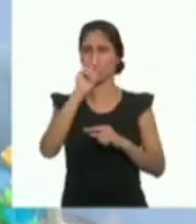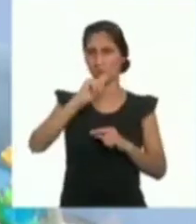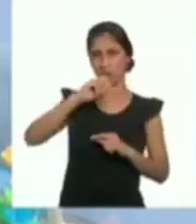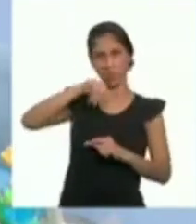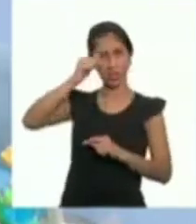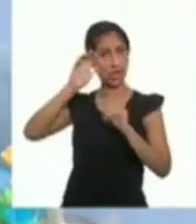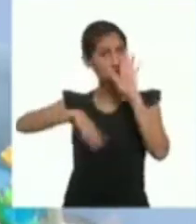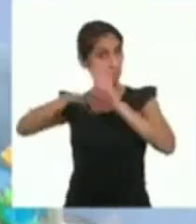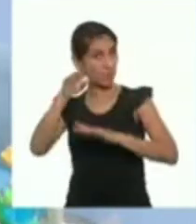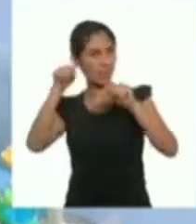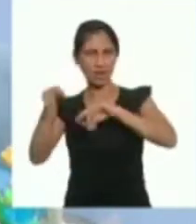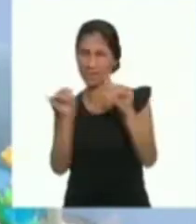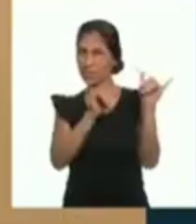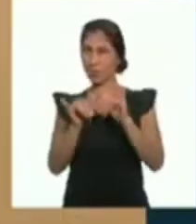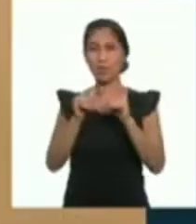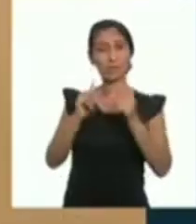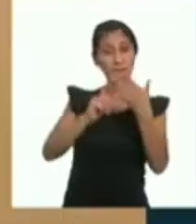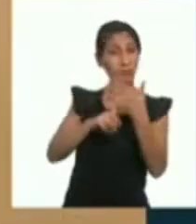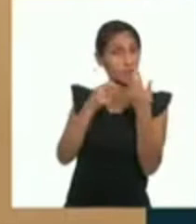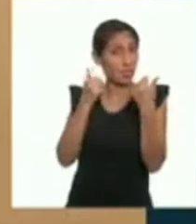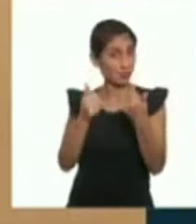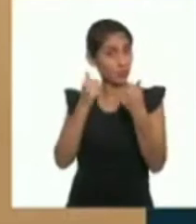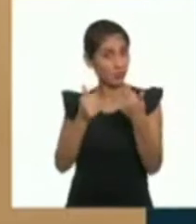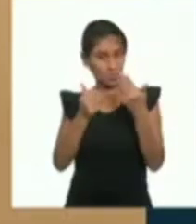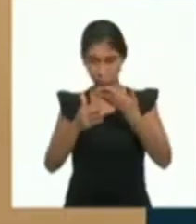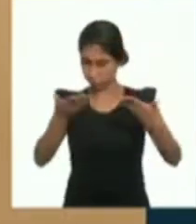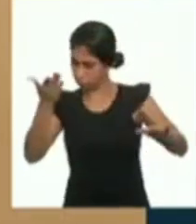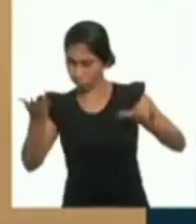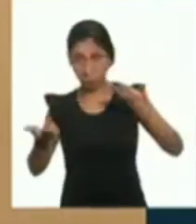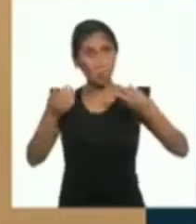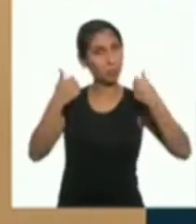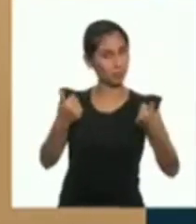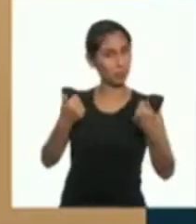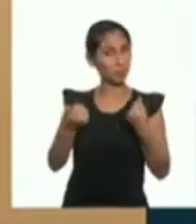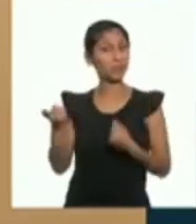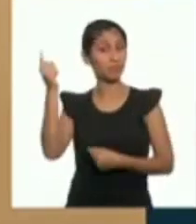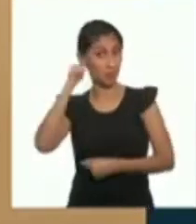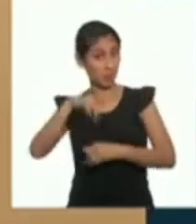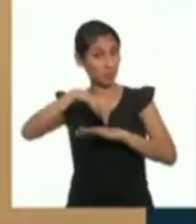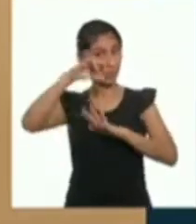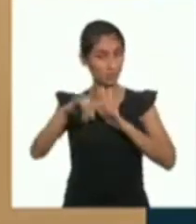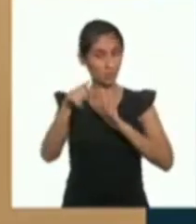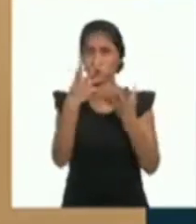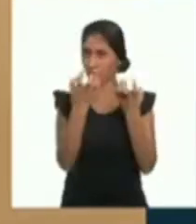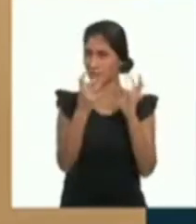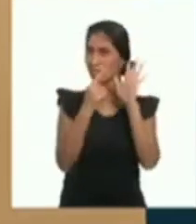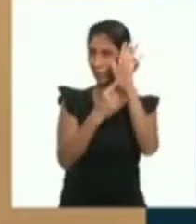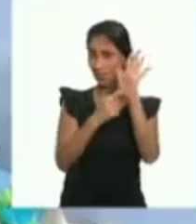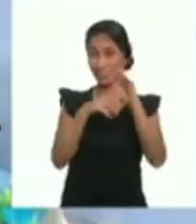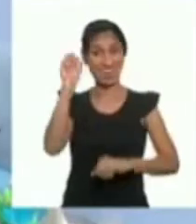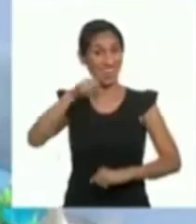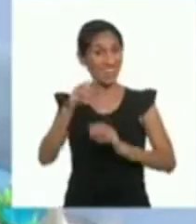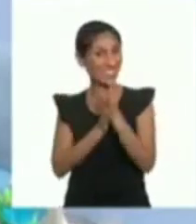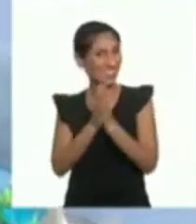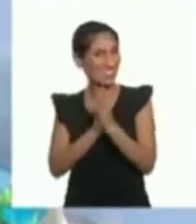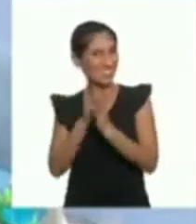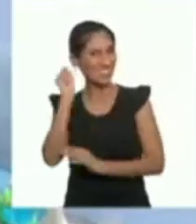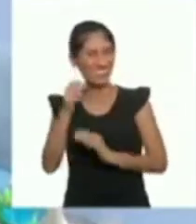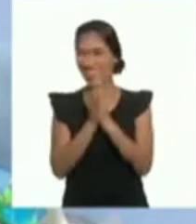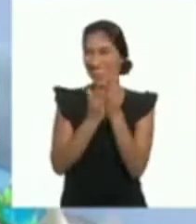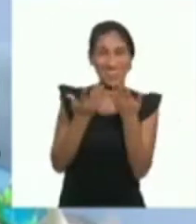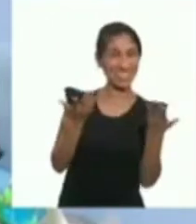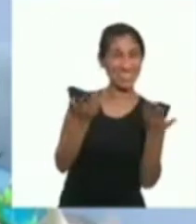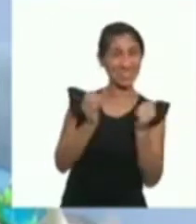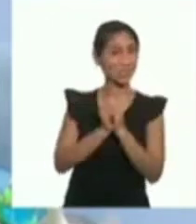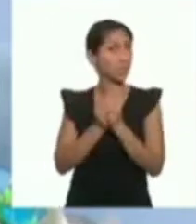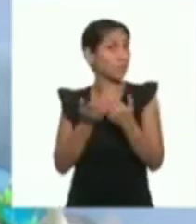pues acá tenemos lo mismo. Es una buena manera de compararlo, Andrea. Volvamos al proyecto que quieres realizar. Sí, estoy